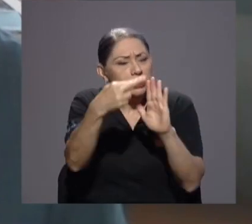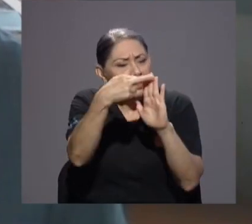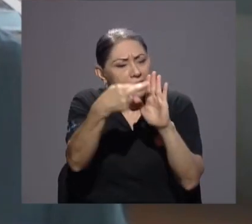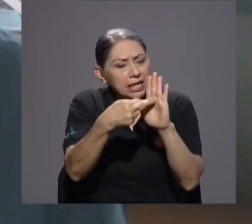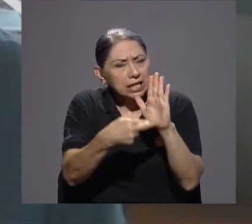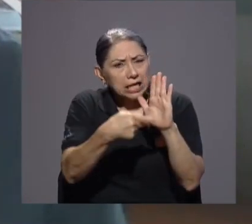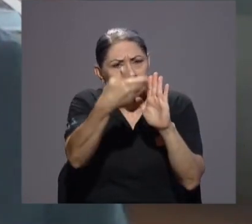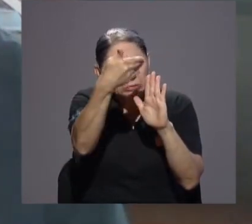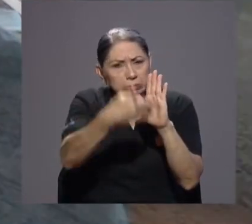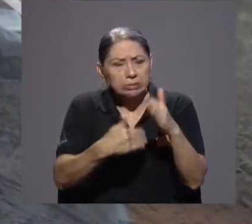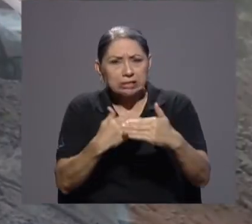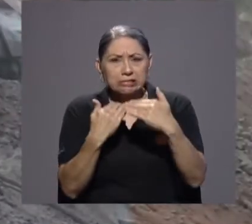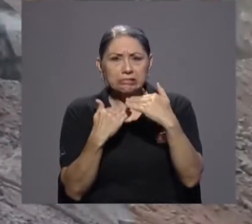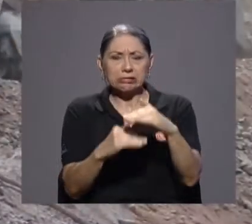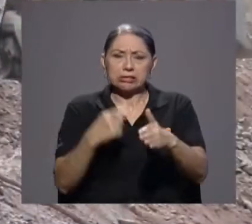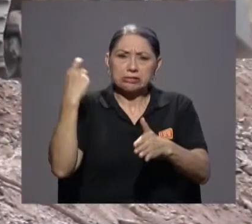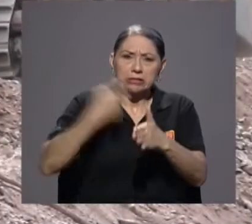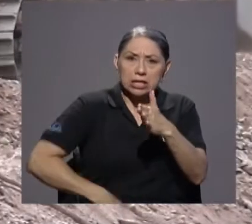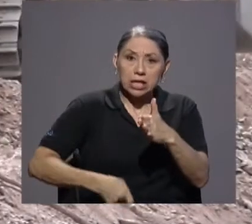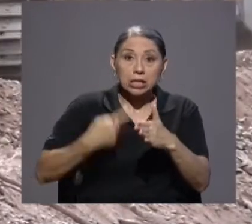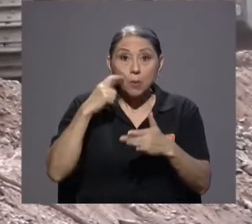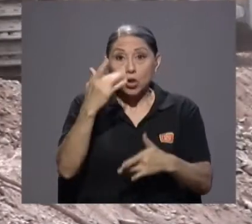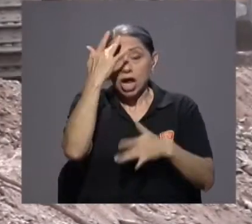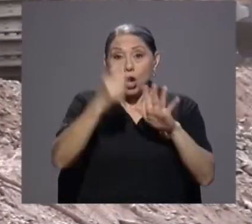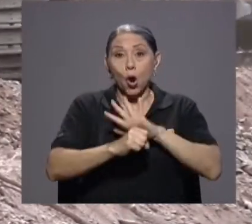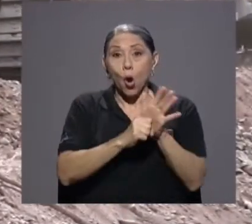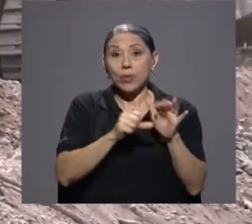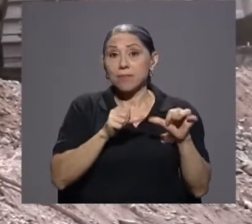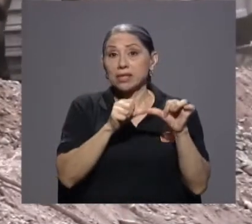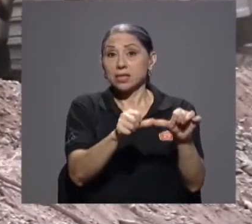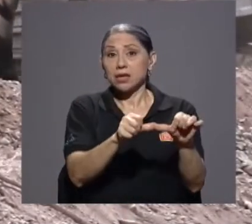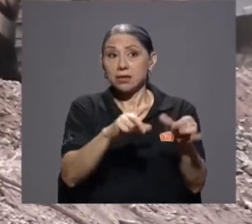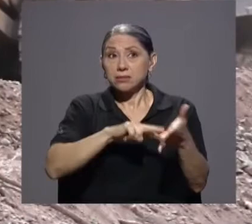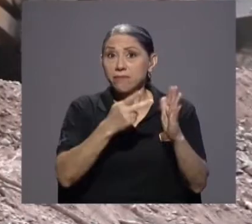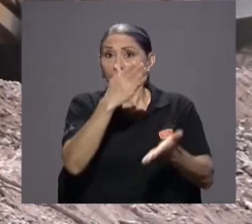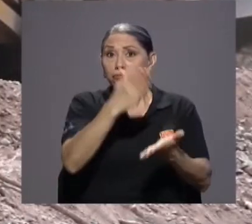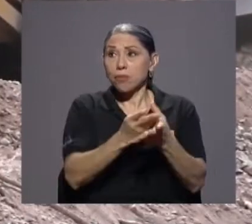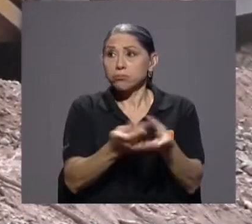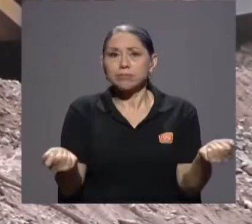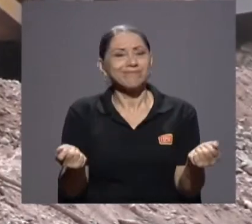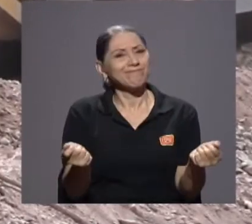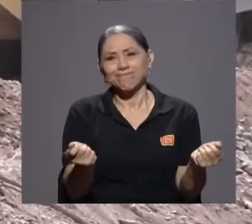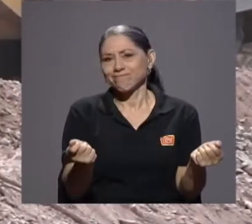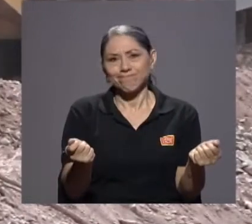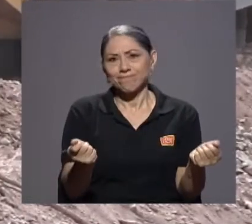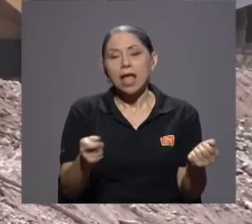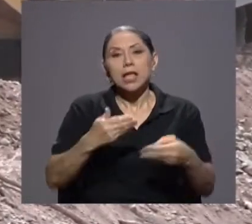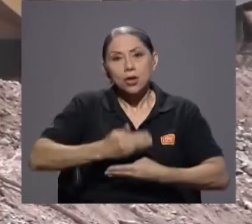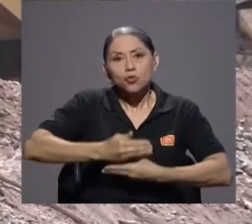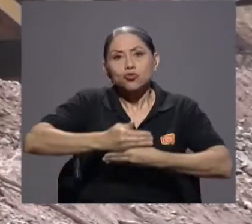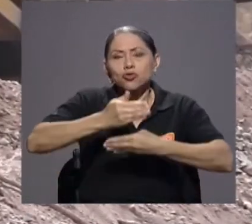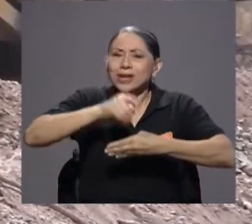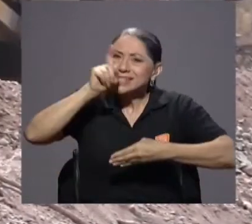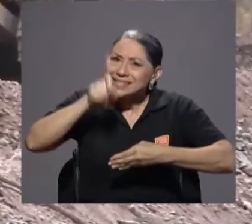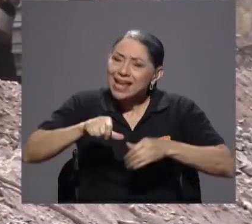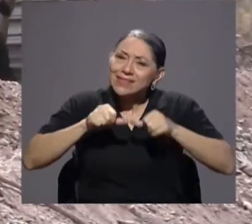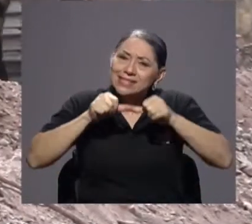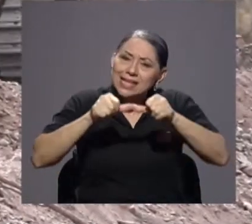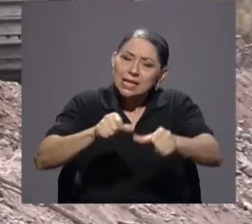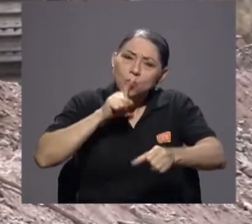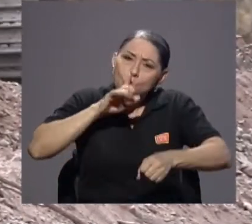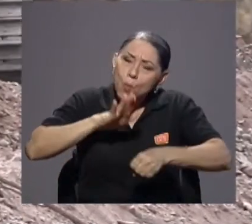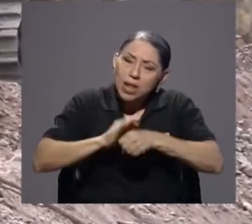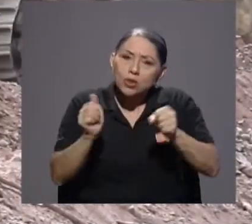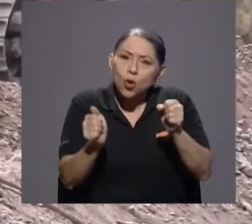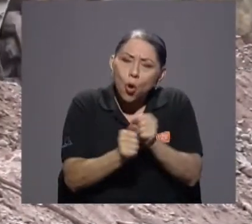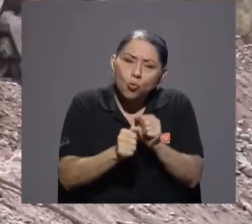estrictos, ya que COVID va a seguir, esto no va a desaparecer, de manera que la continuidad de las construcciones tiene que seguir cumpliendo los protocolos que